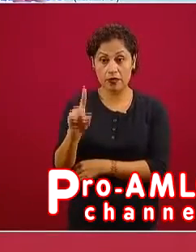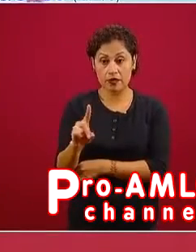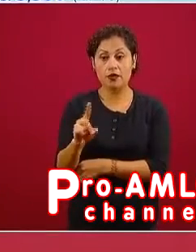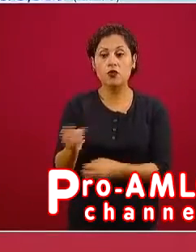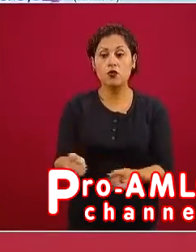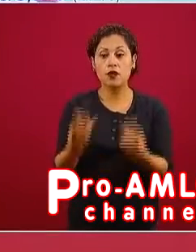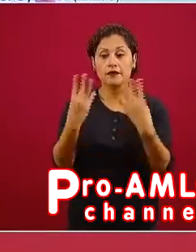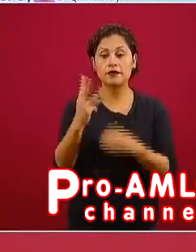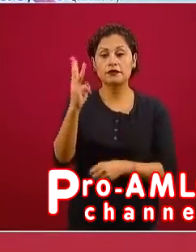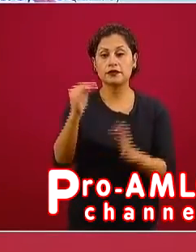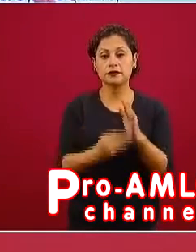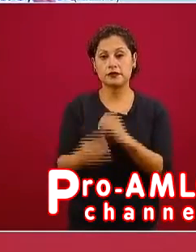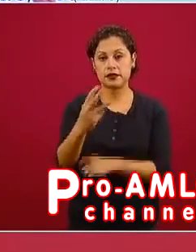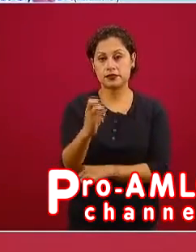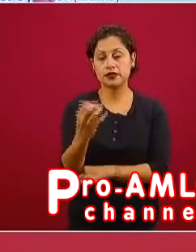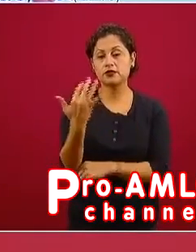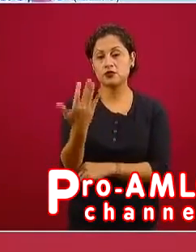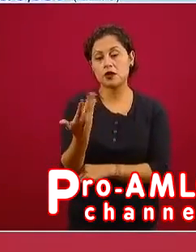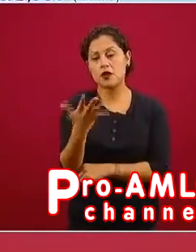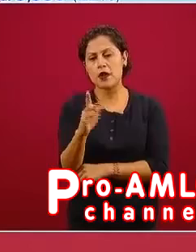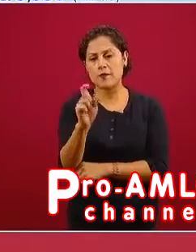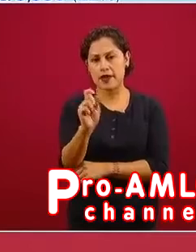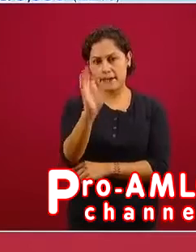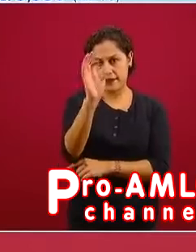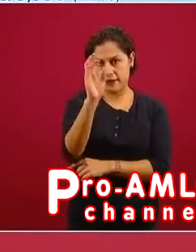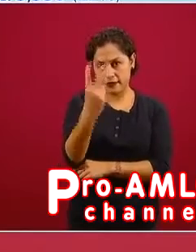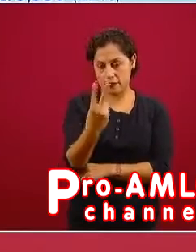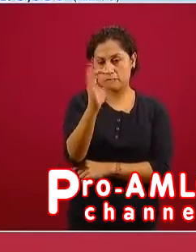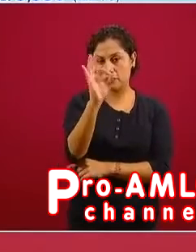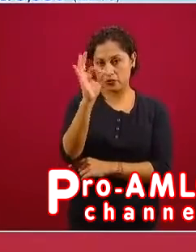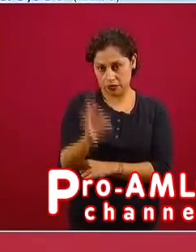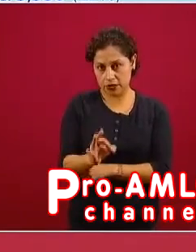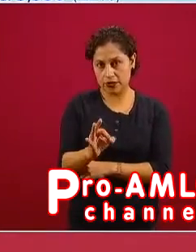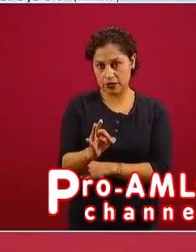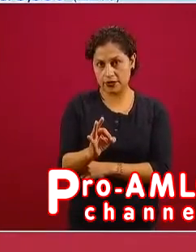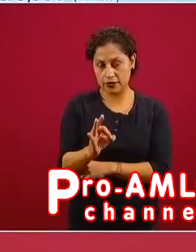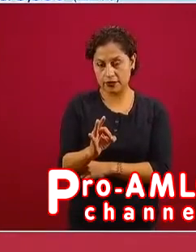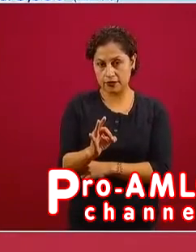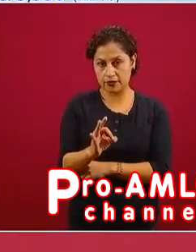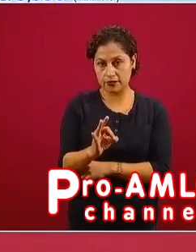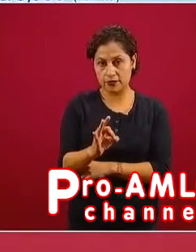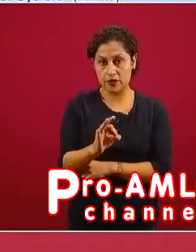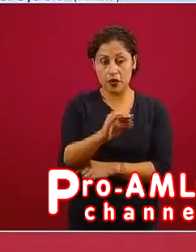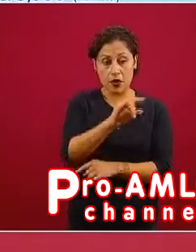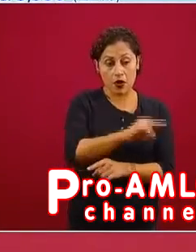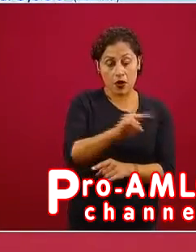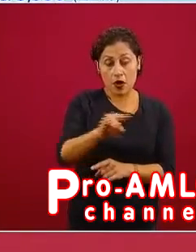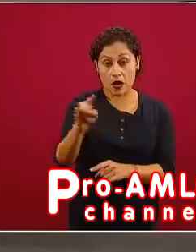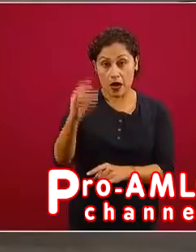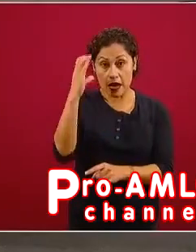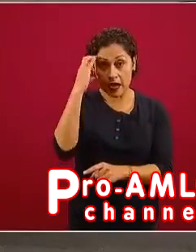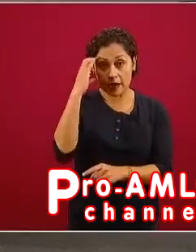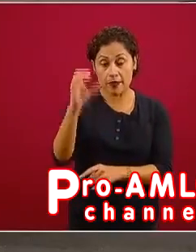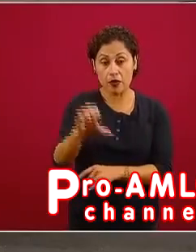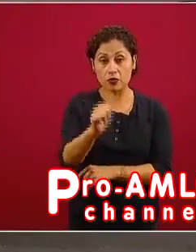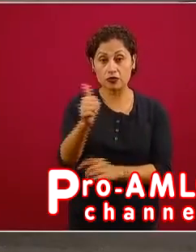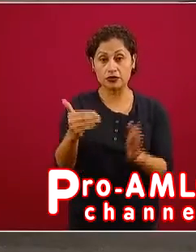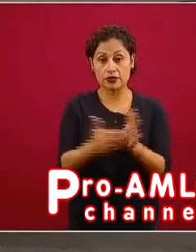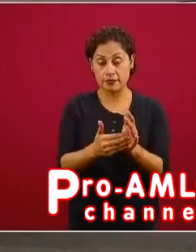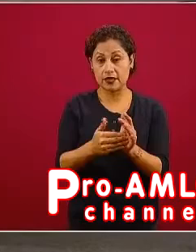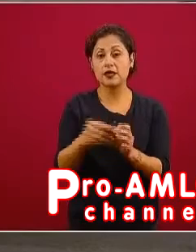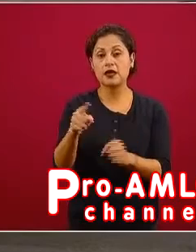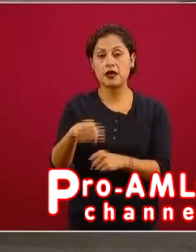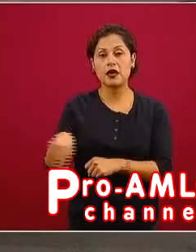3.350, o sea, 22% de estas 11.634 camas están ocupadas.